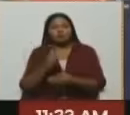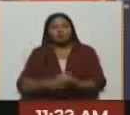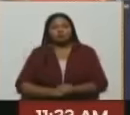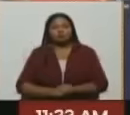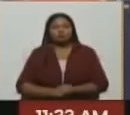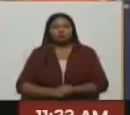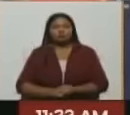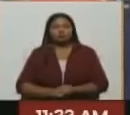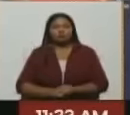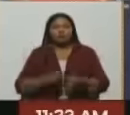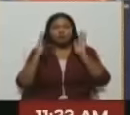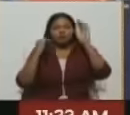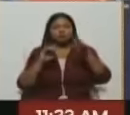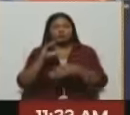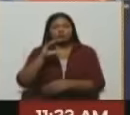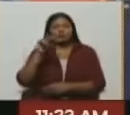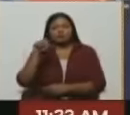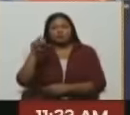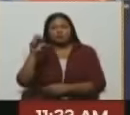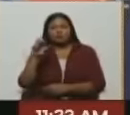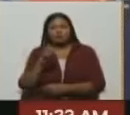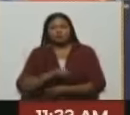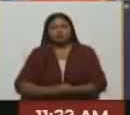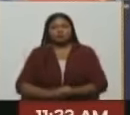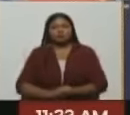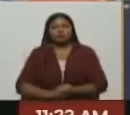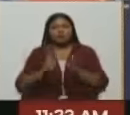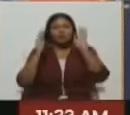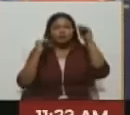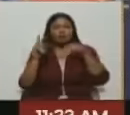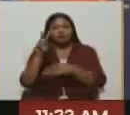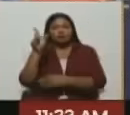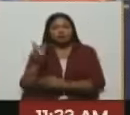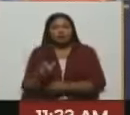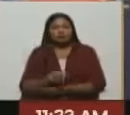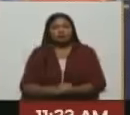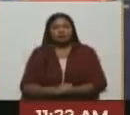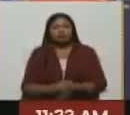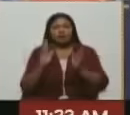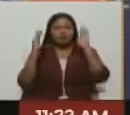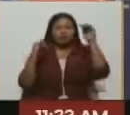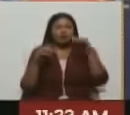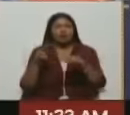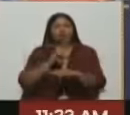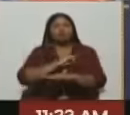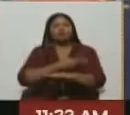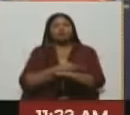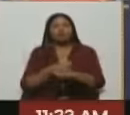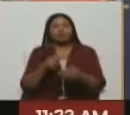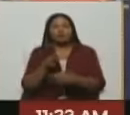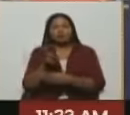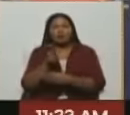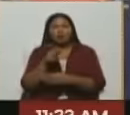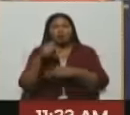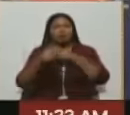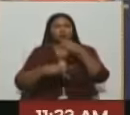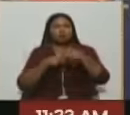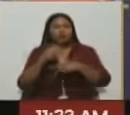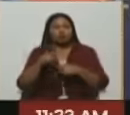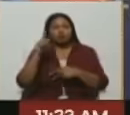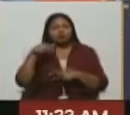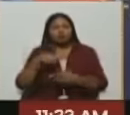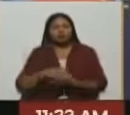se la han dedicado al CNE, se la han dedicado a los venezolanos y se la han dedicado a la Fuerza Armada y al proceso de